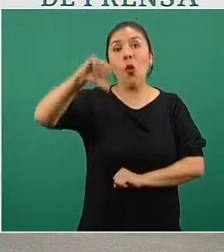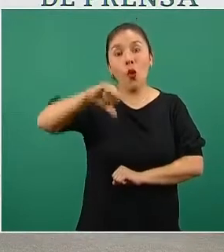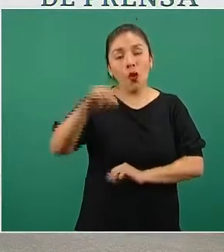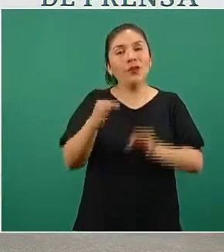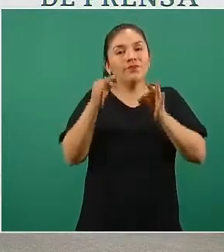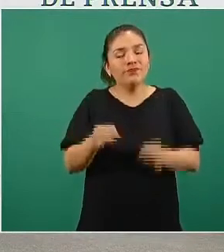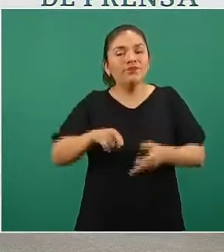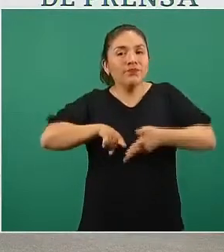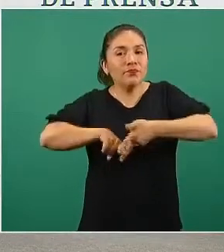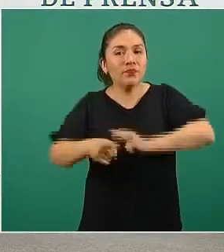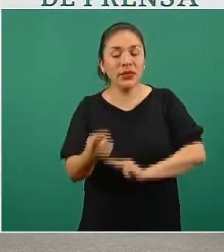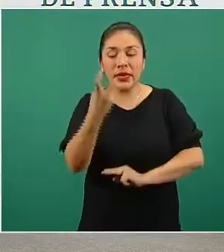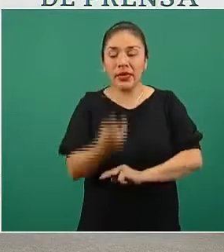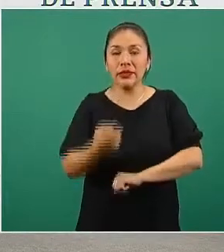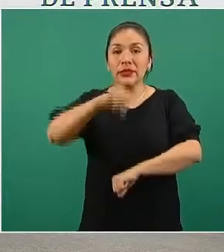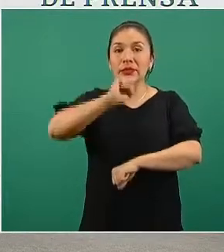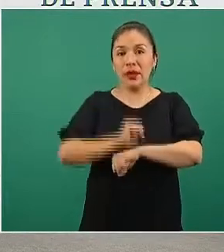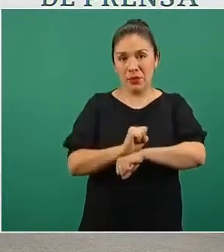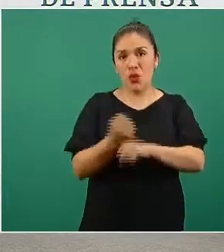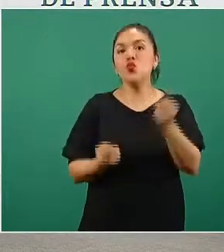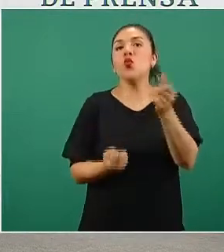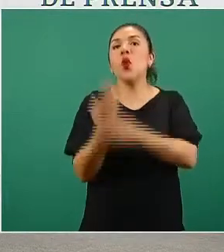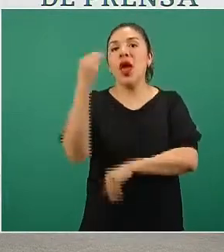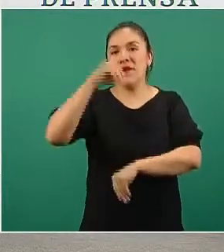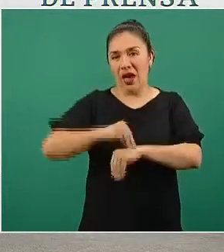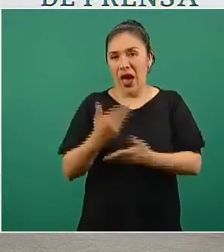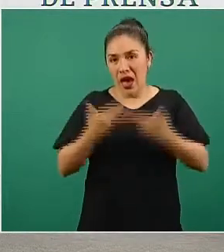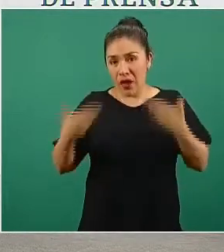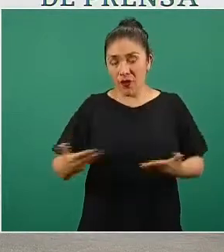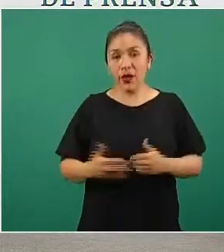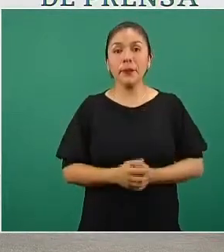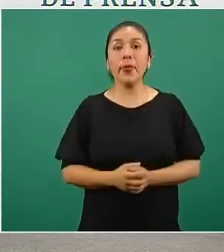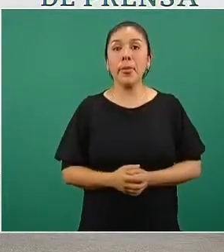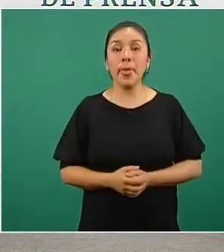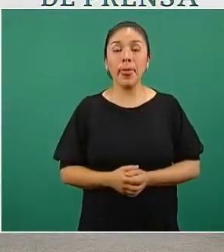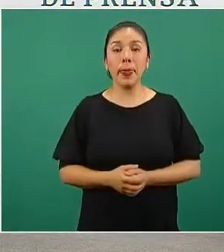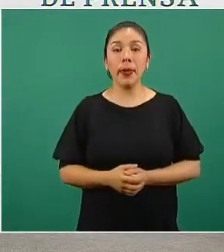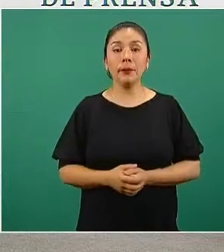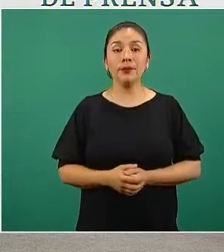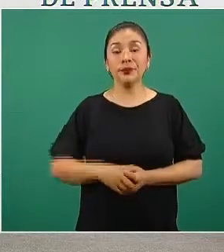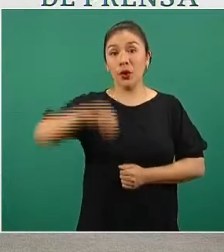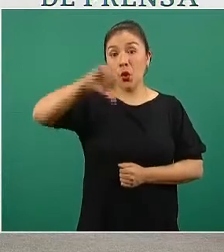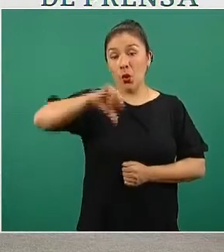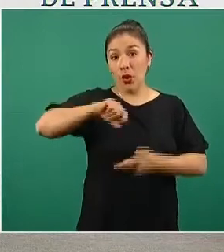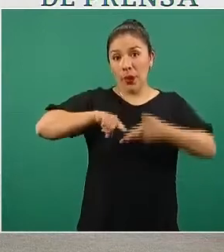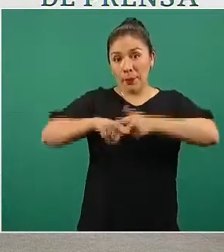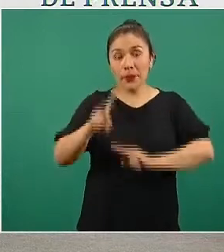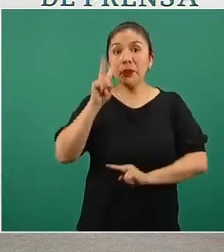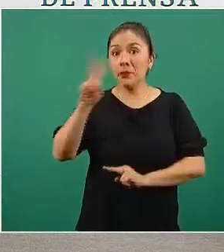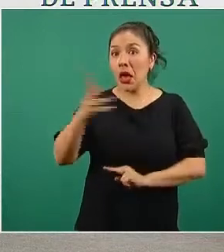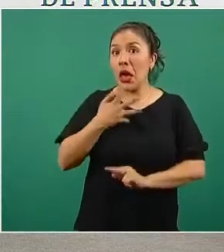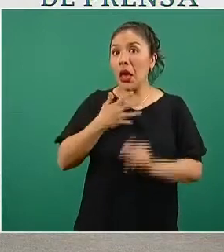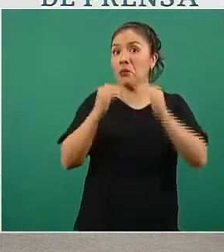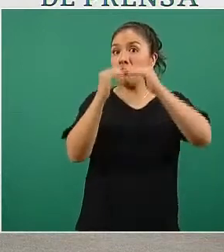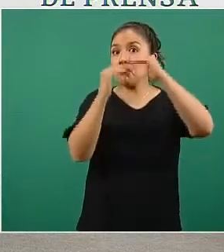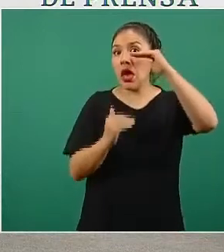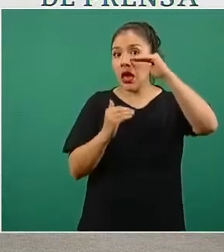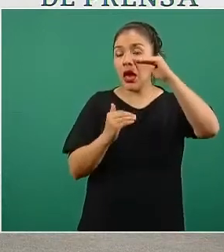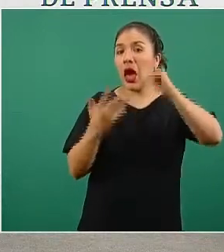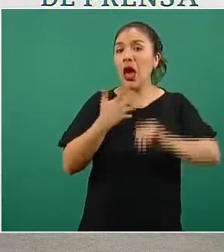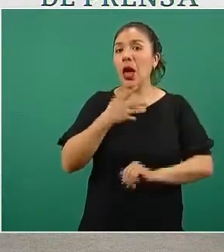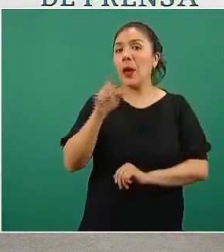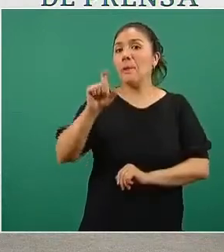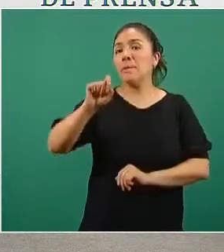inicia semana epidemiológica y empezamos con una reducción